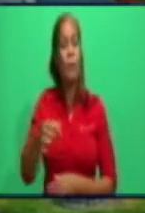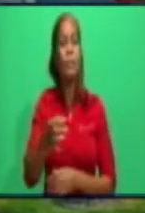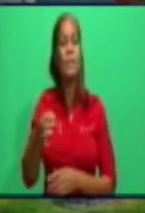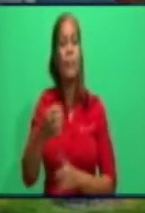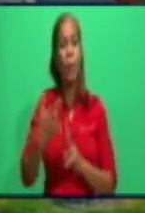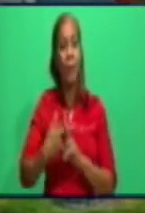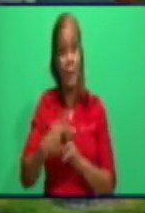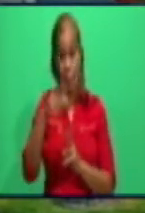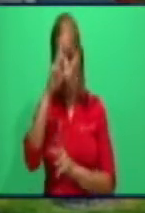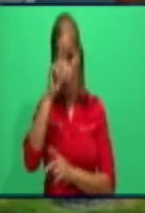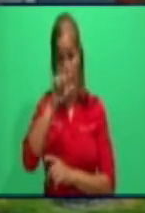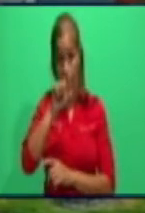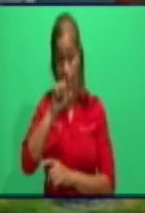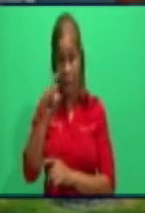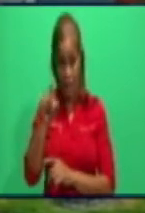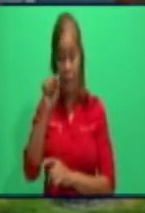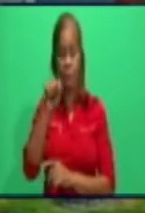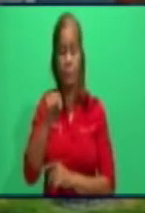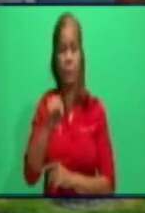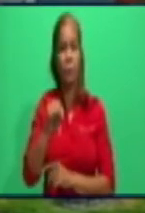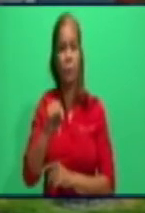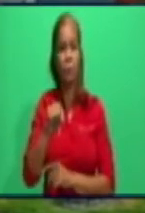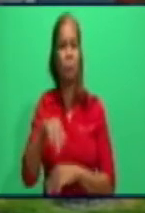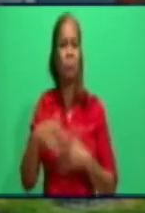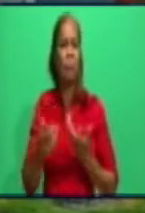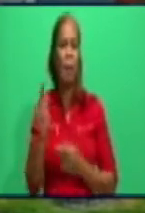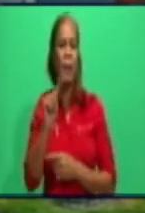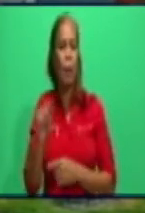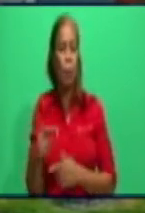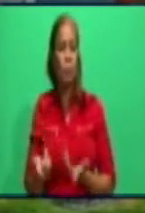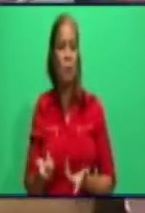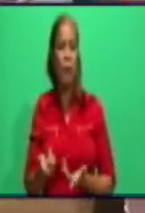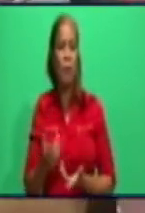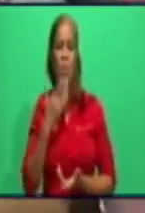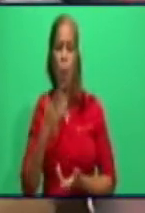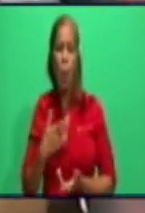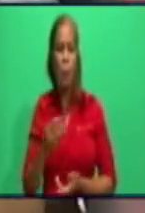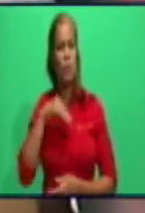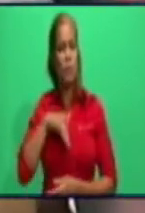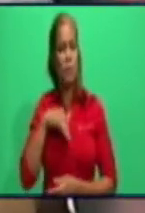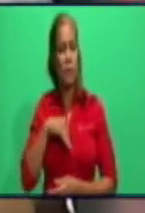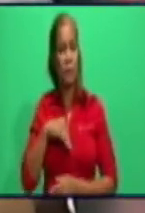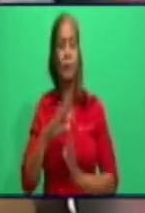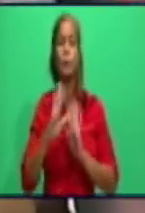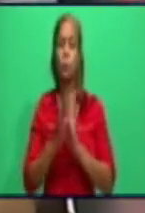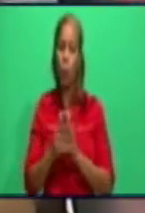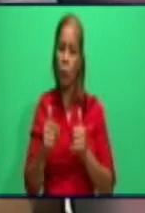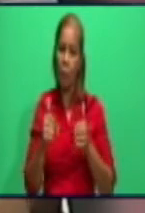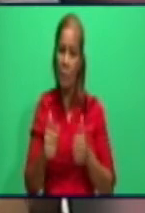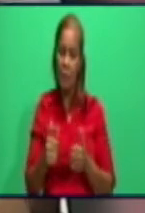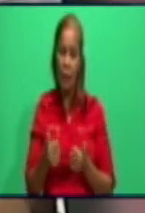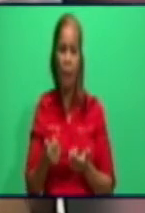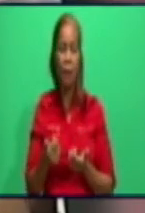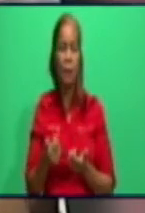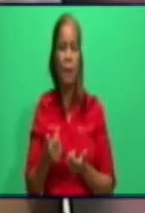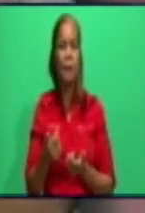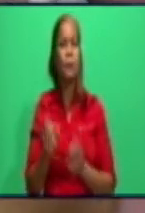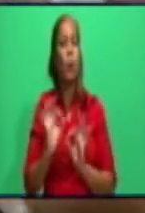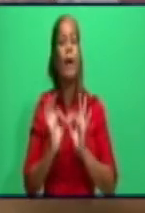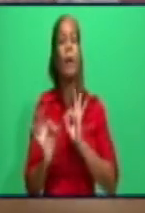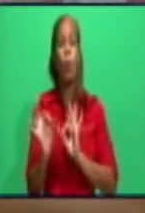de esa burbuja que usted acaba de explicar. ¿Cómo es el estado de salud de esas pacientes? Todas están reportadas de cuidado, sin ninguna dificultad, ninguno está corriendo